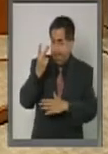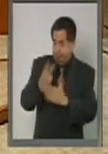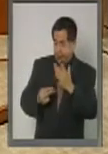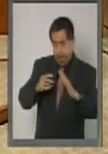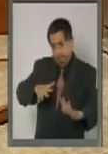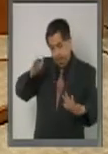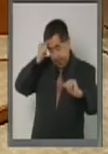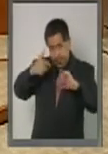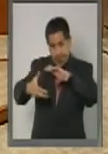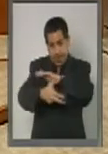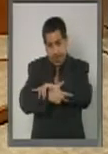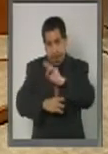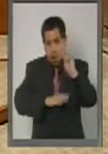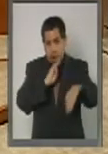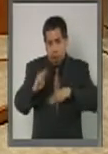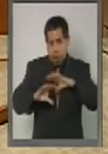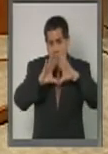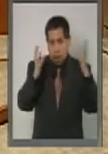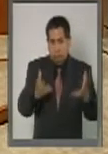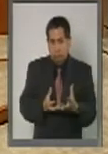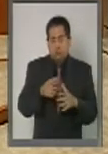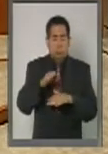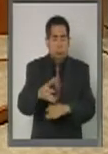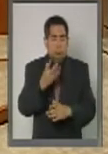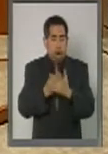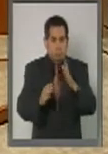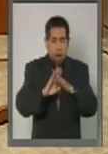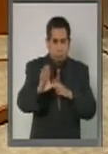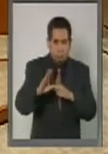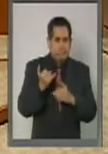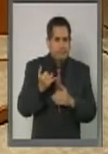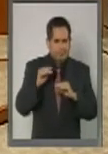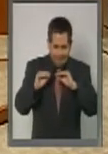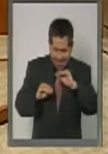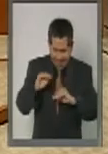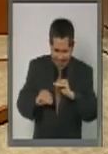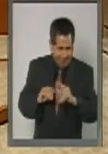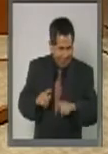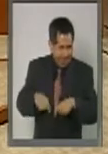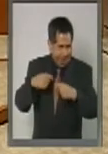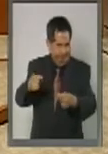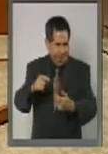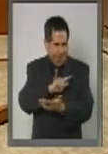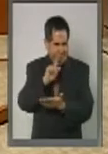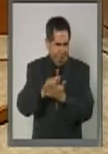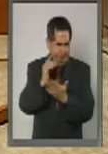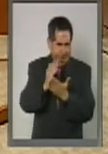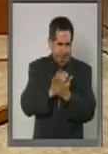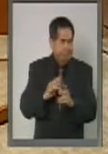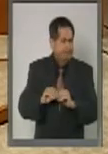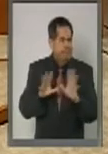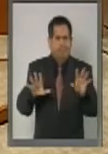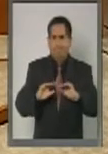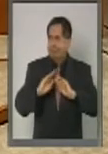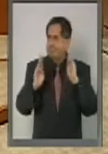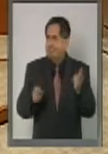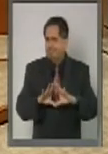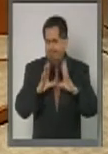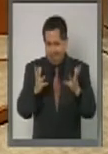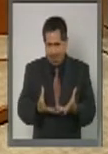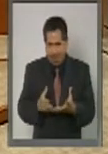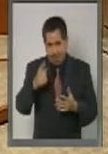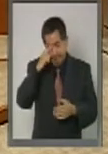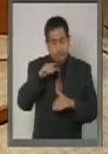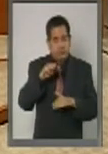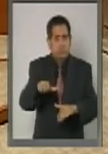sobre Migración dote a la comunidad global de un marco jurídico uniforme y aplicable en materia de migración para